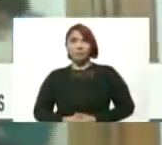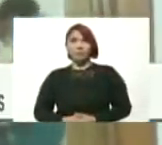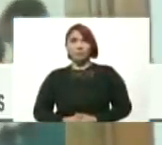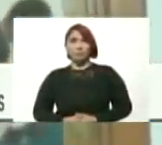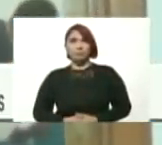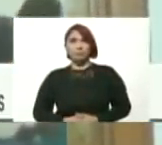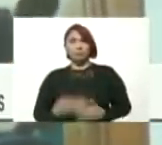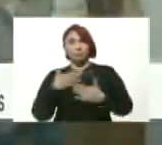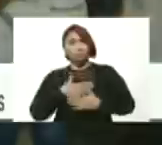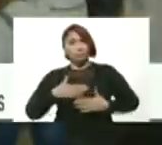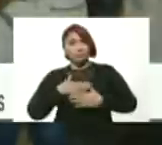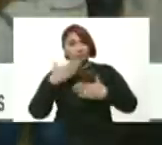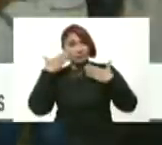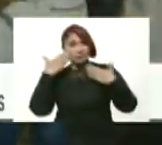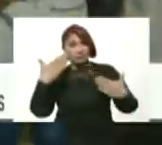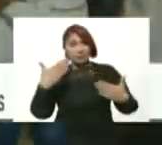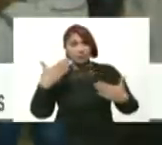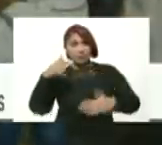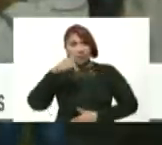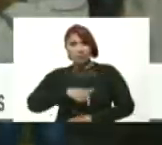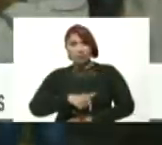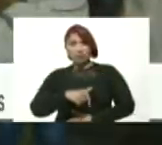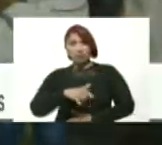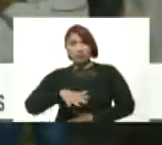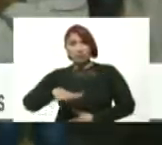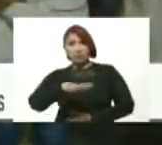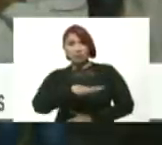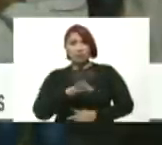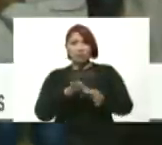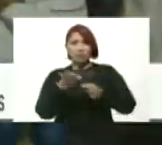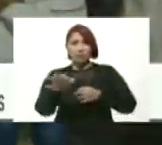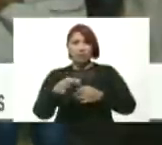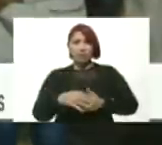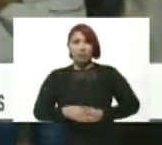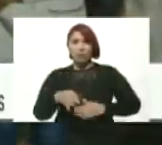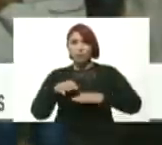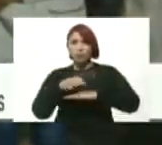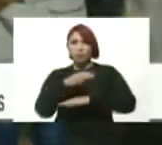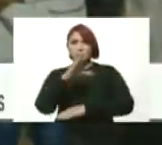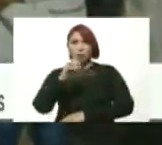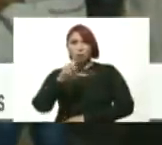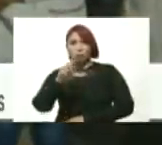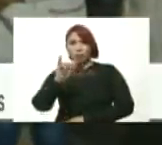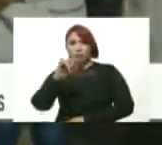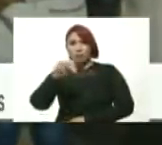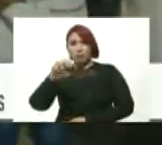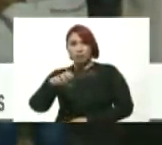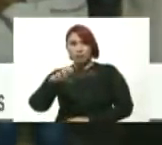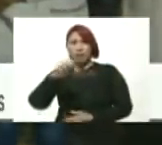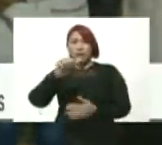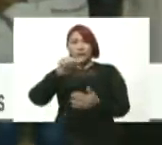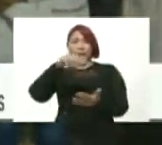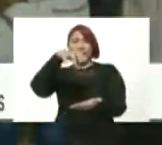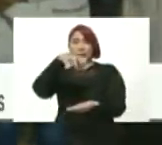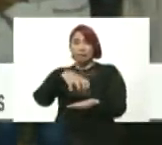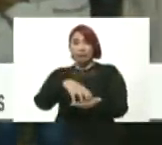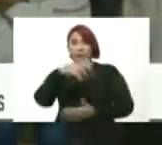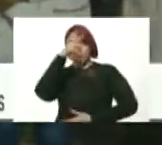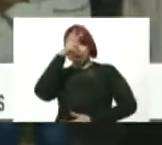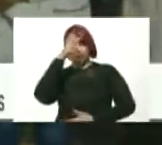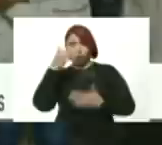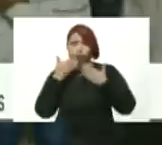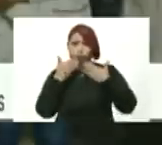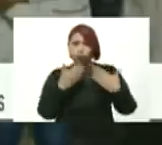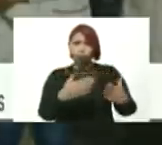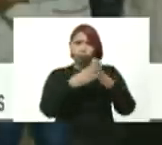un placer en saludarle aquí desde sabanalarga municipio colina parroquia la vela del estado falcón y darle muy las gracias